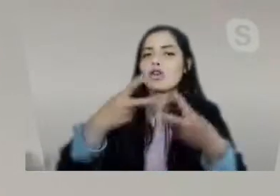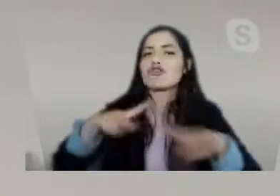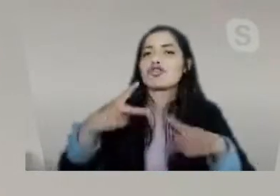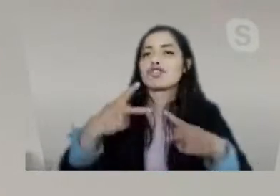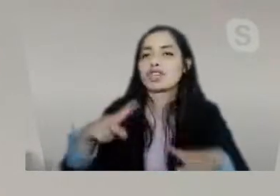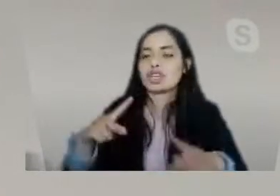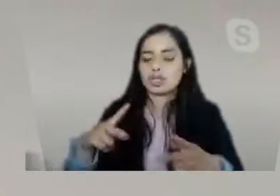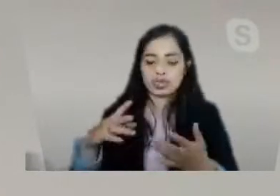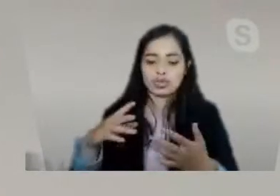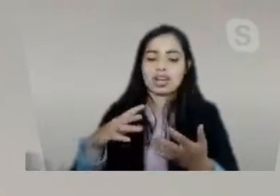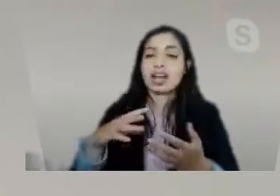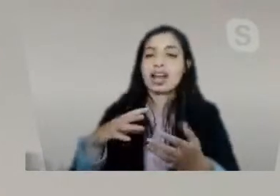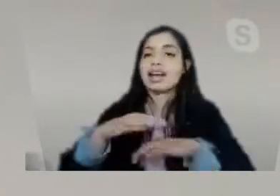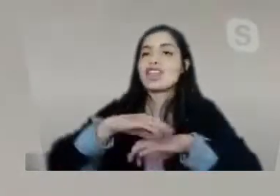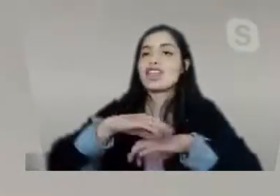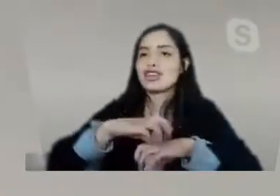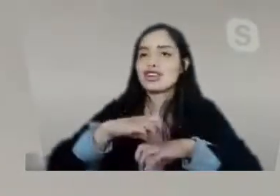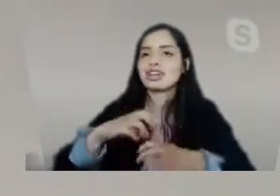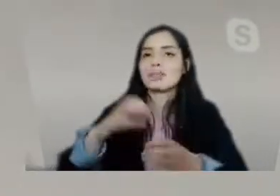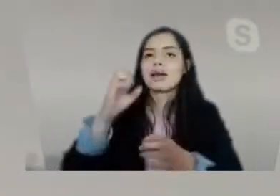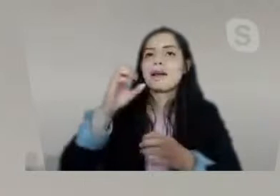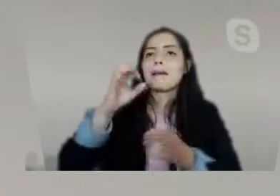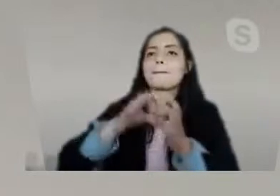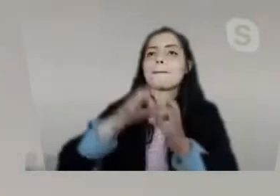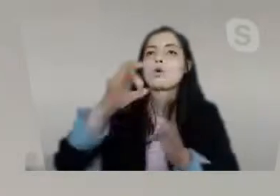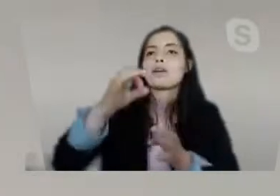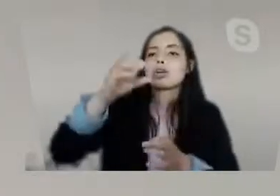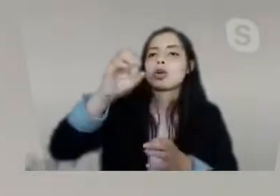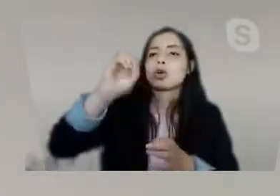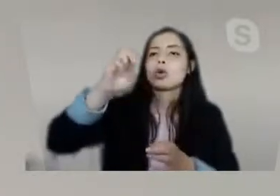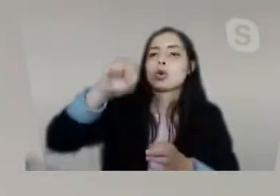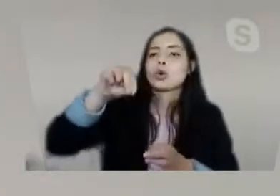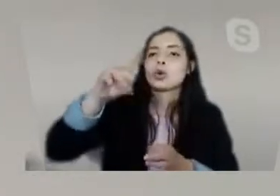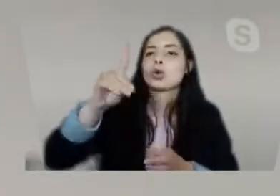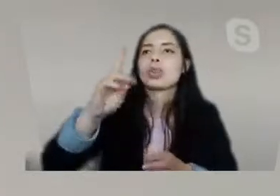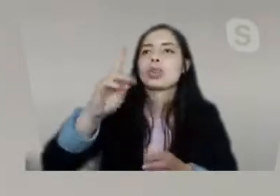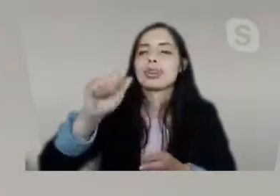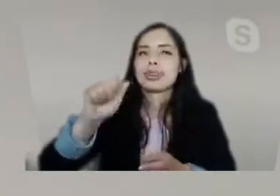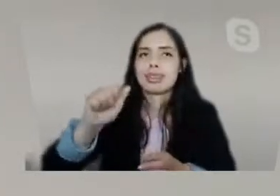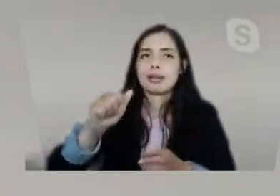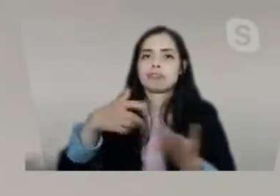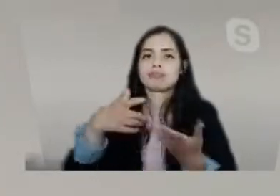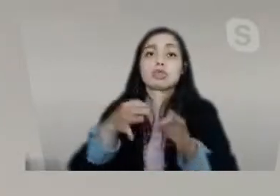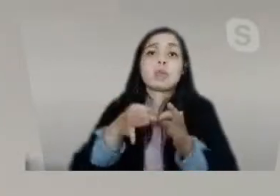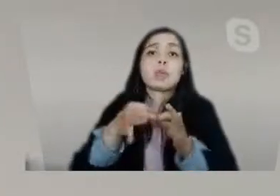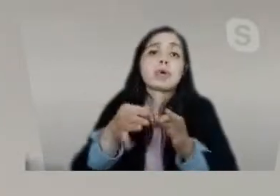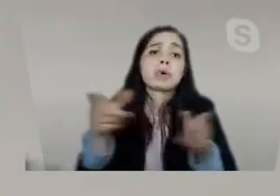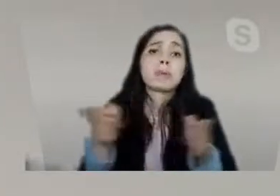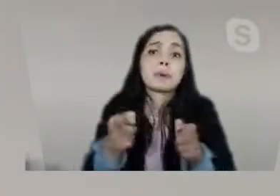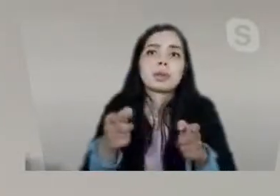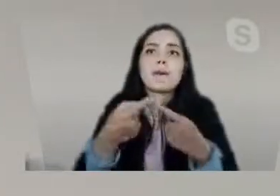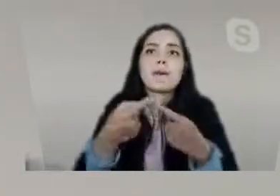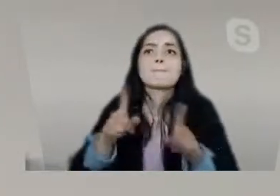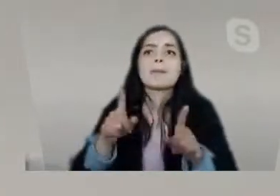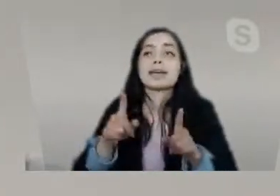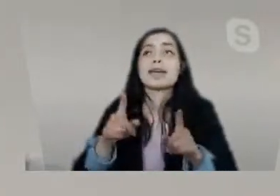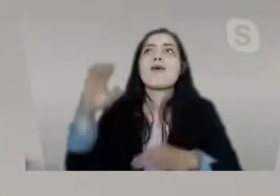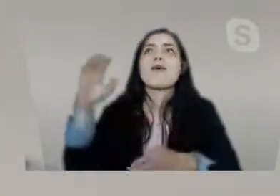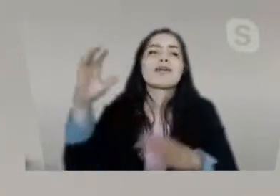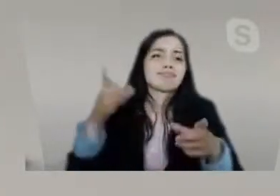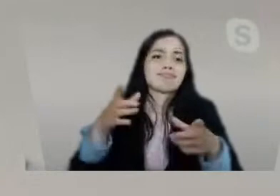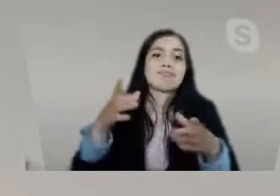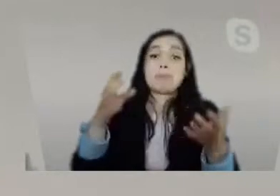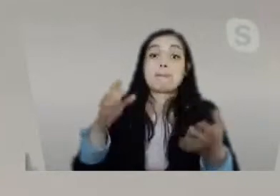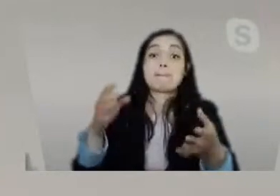que proyectarlo y mostrar al mundo como Colombia, porque es que Colombia es el país de las aves. Entonces, a partir de